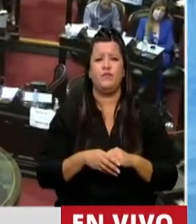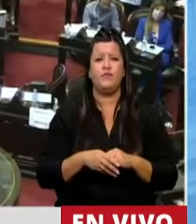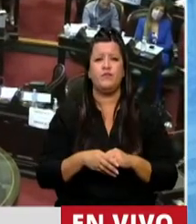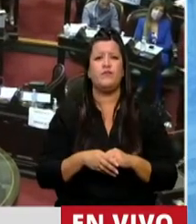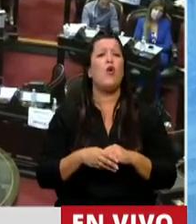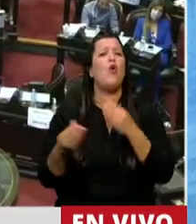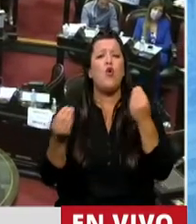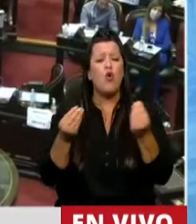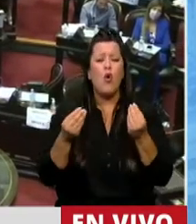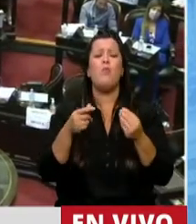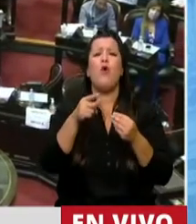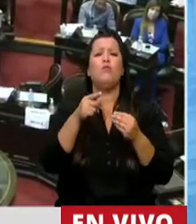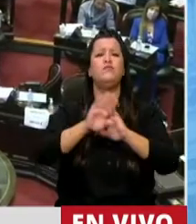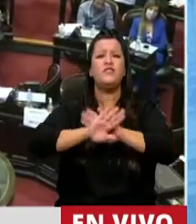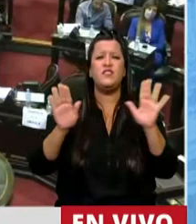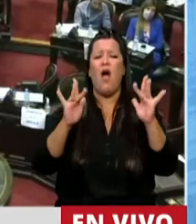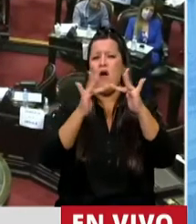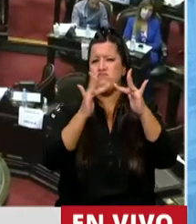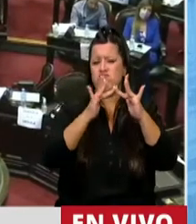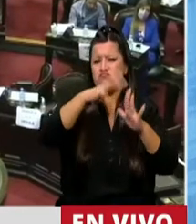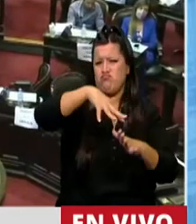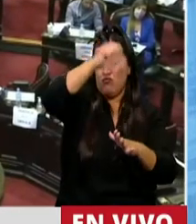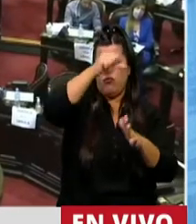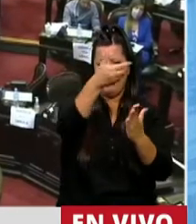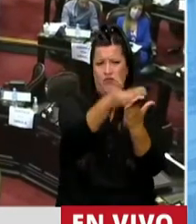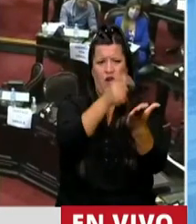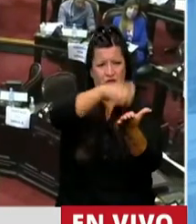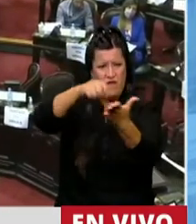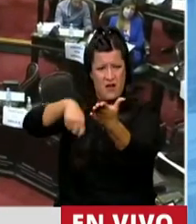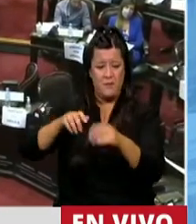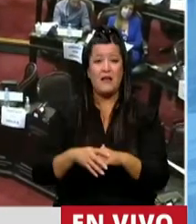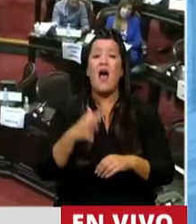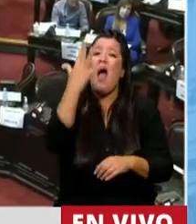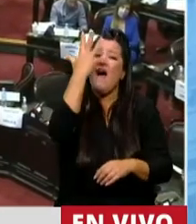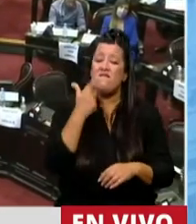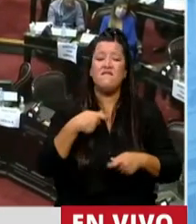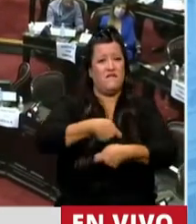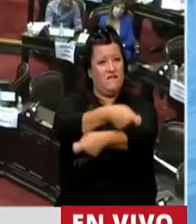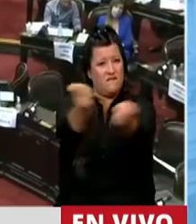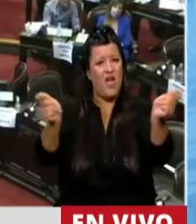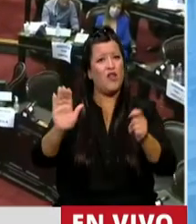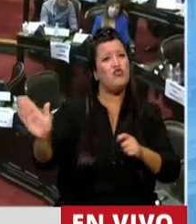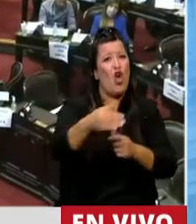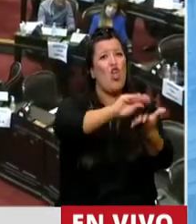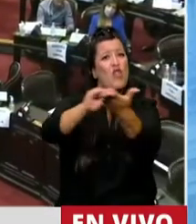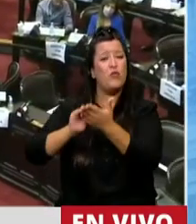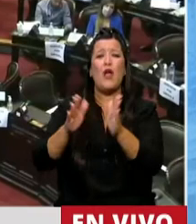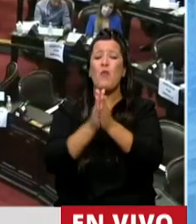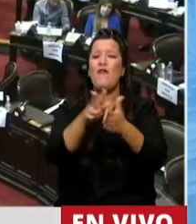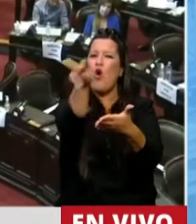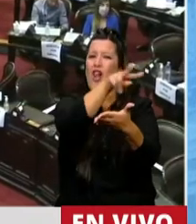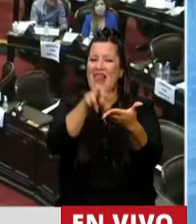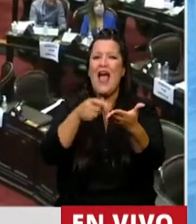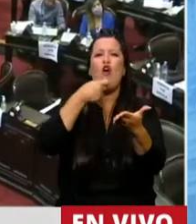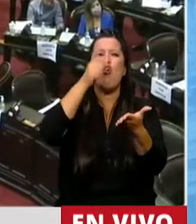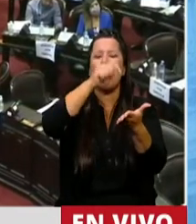de plataforma. Y la verdad es que me gustaría hacérselas llegar a todos los diputados para que lean los